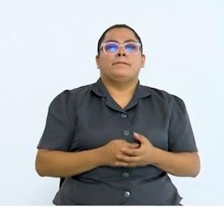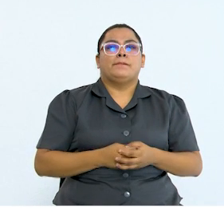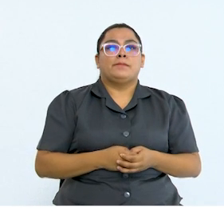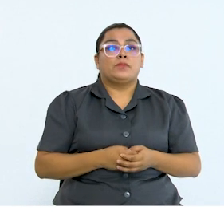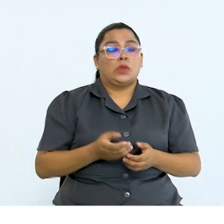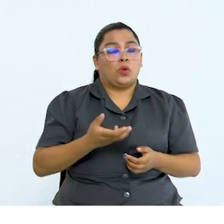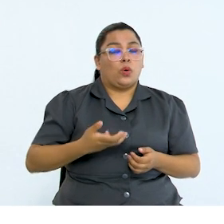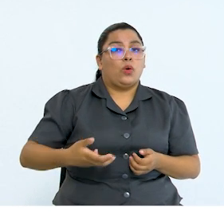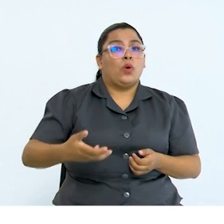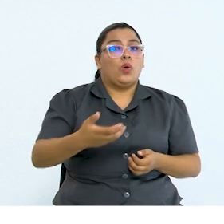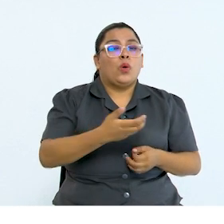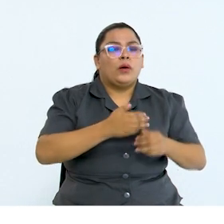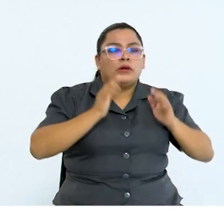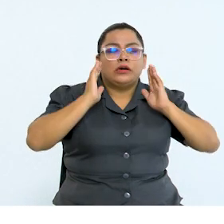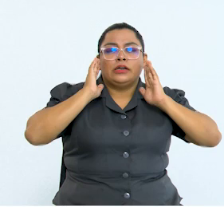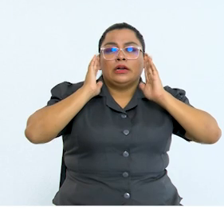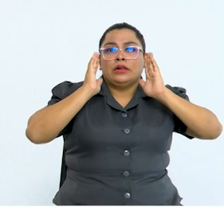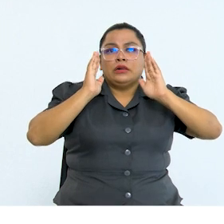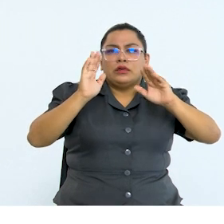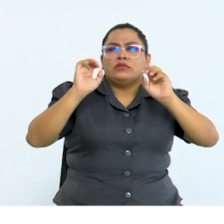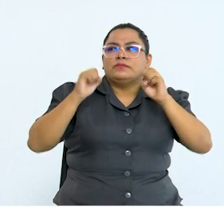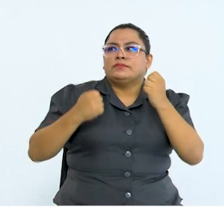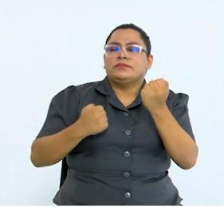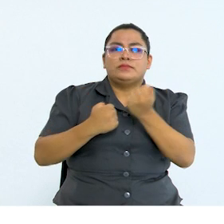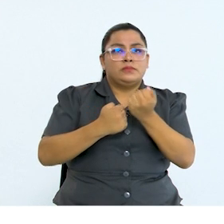estar atentos para poder apoyar a estos estudiantes.